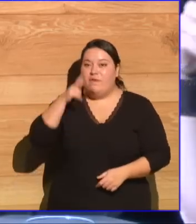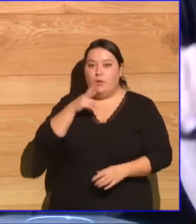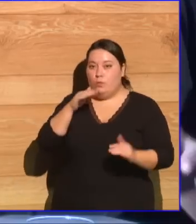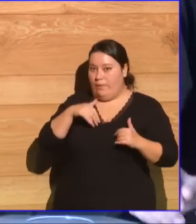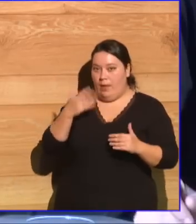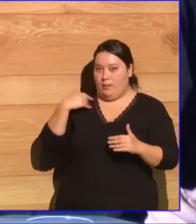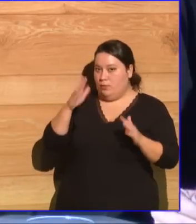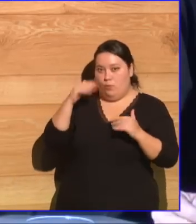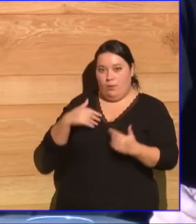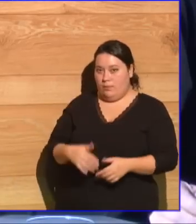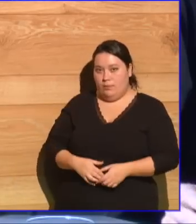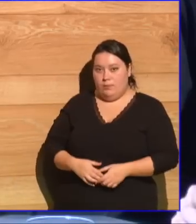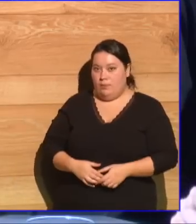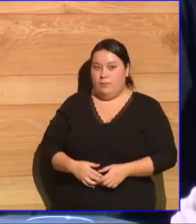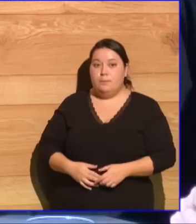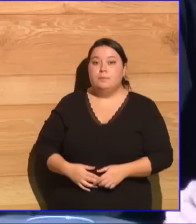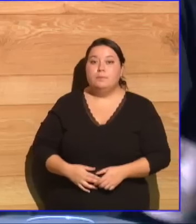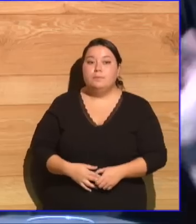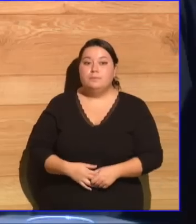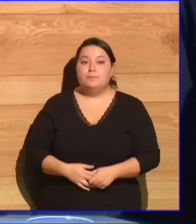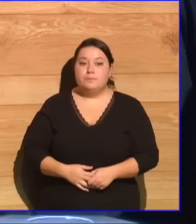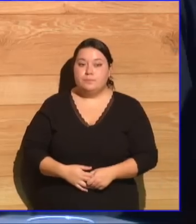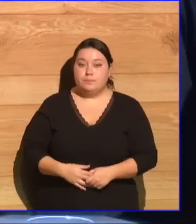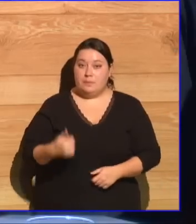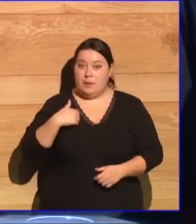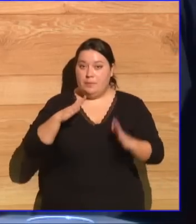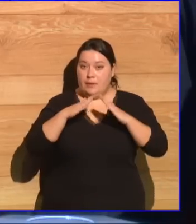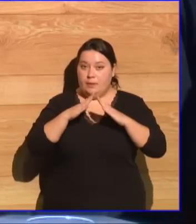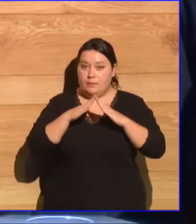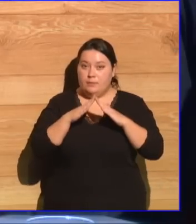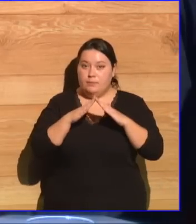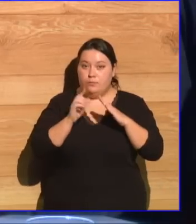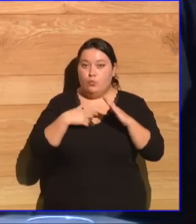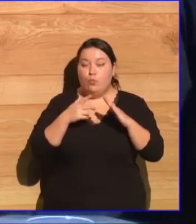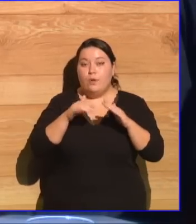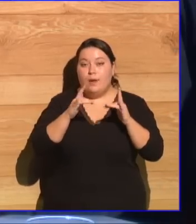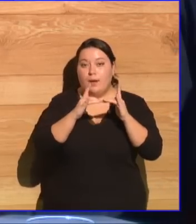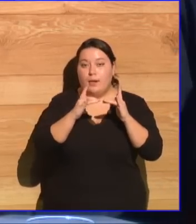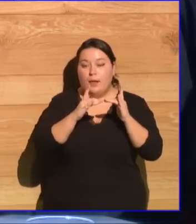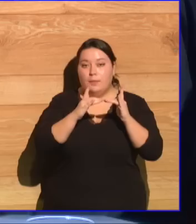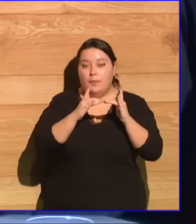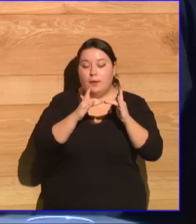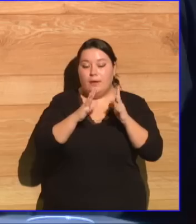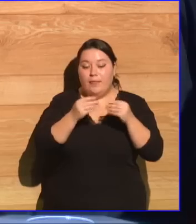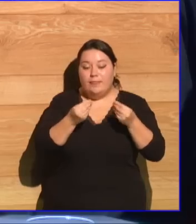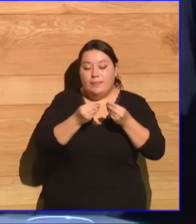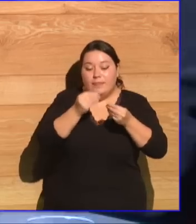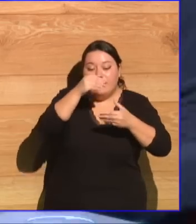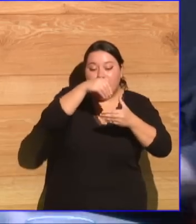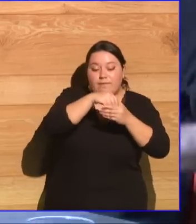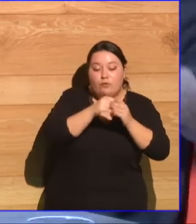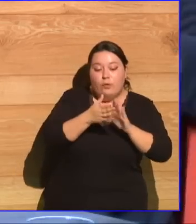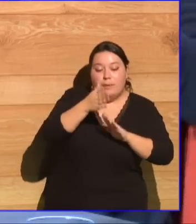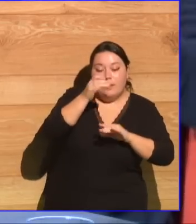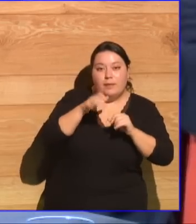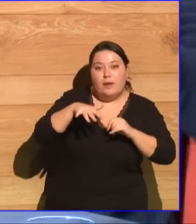habitación. Entonces había en mi casa había una cama que se metía dentro de la pared en la